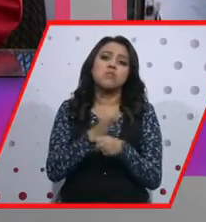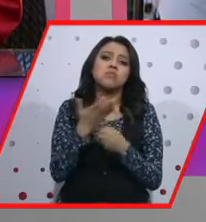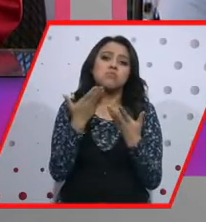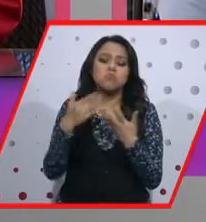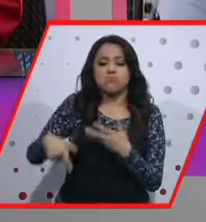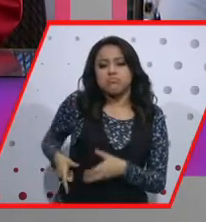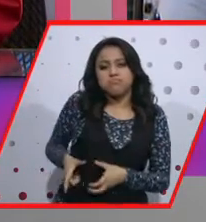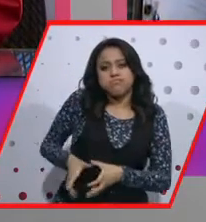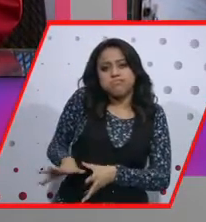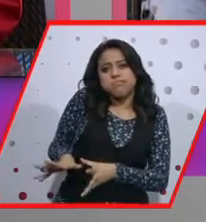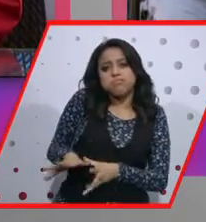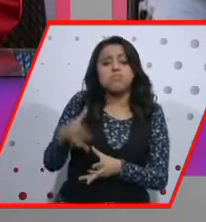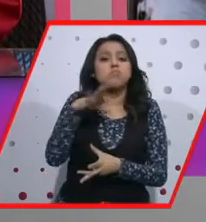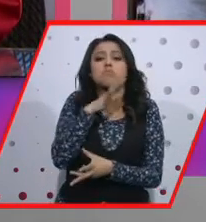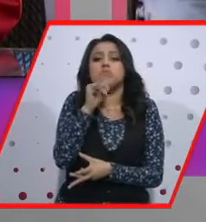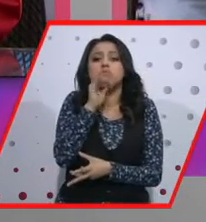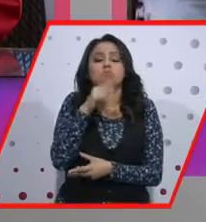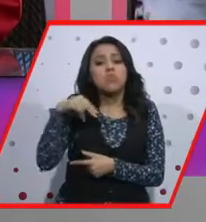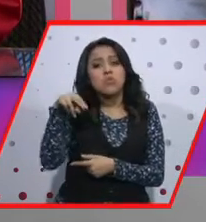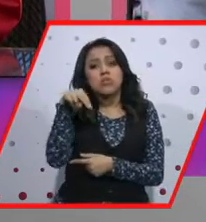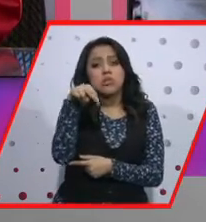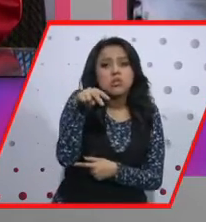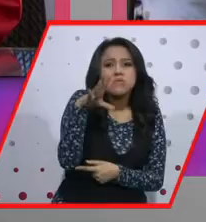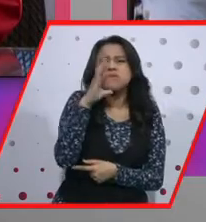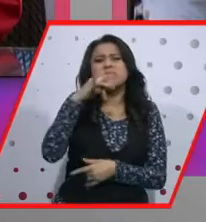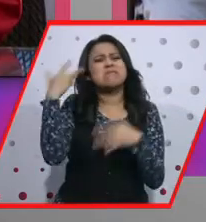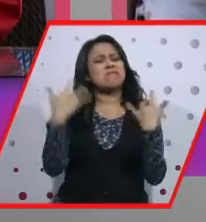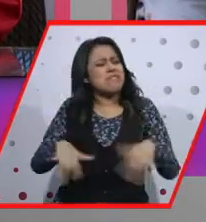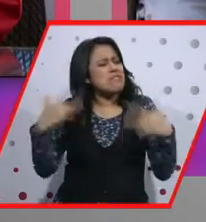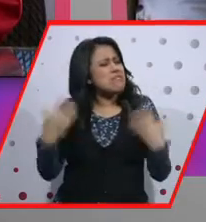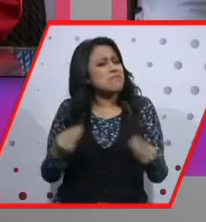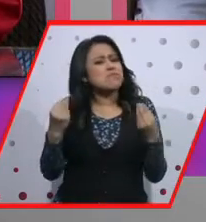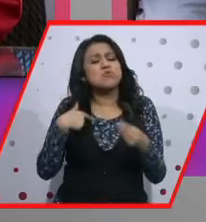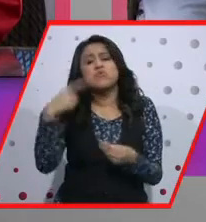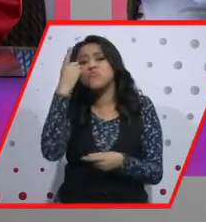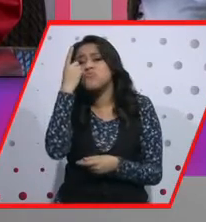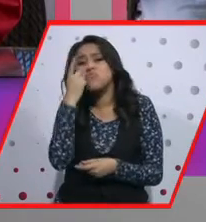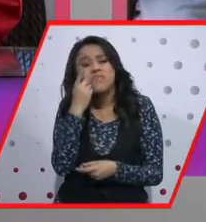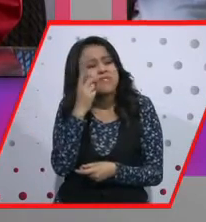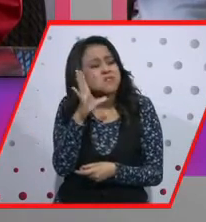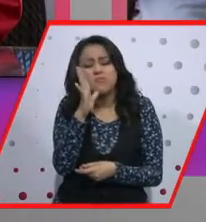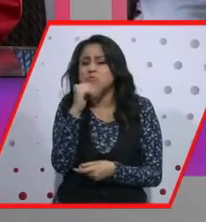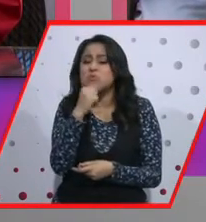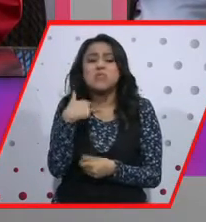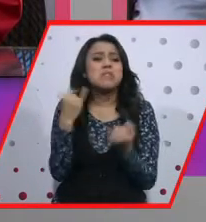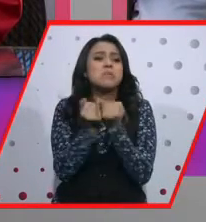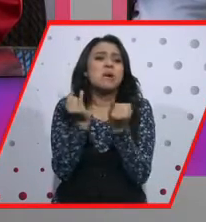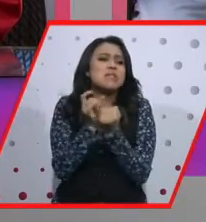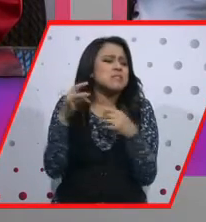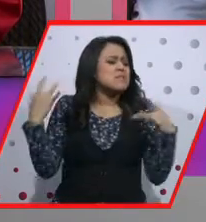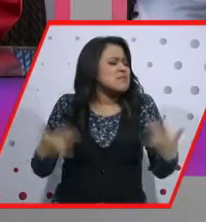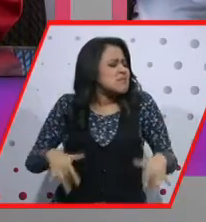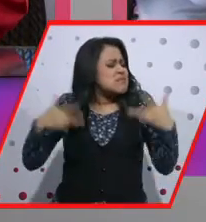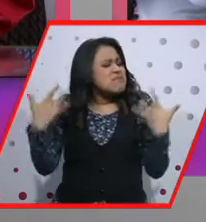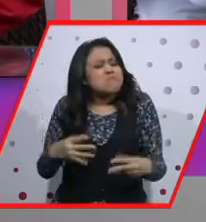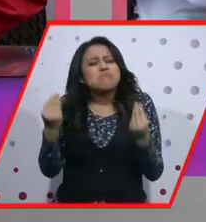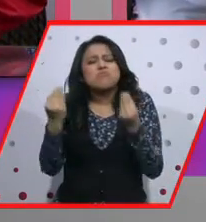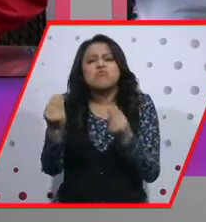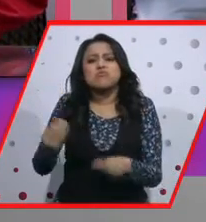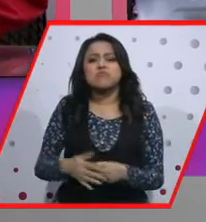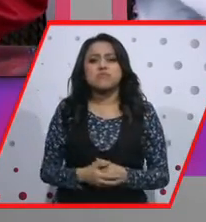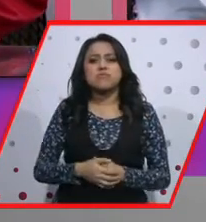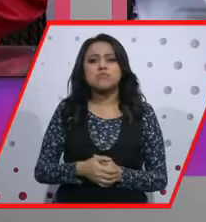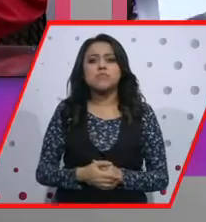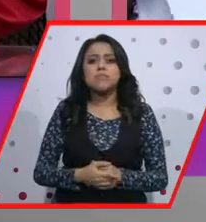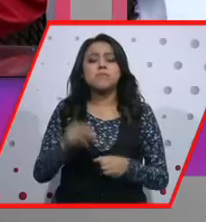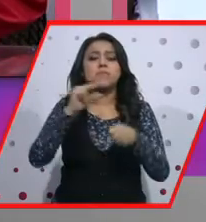prótesis salida. No puedo dar ni un paso y la verdad me cuesta mucho trabajo dormir. La noche me dan unos dolores muy intensos y me dice el doctor, con